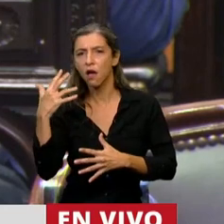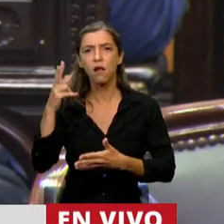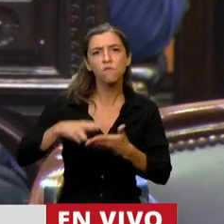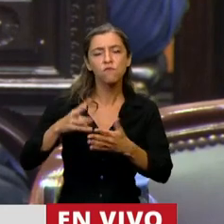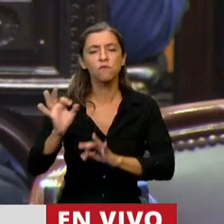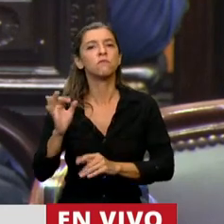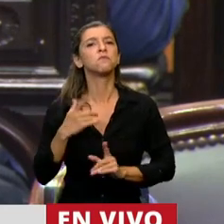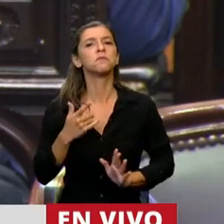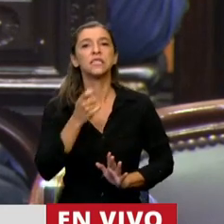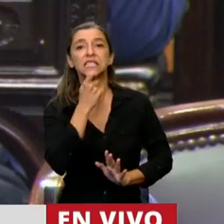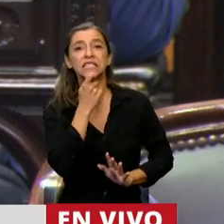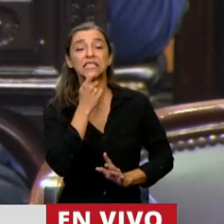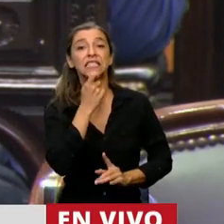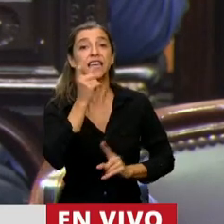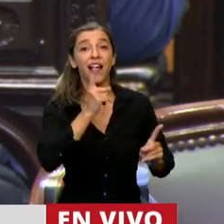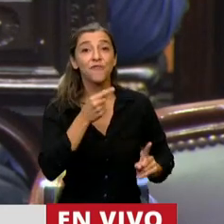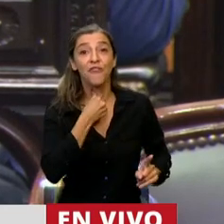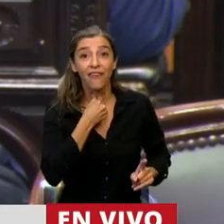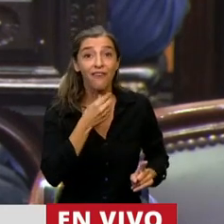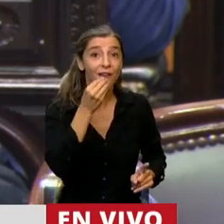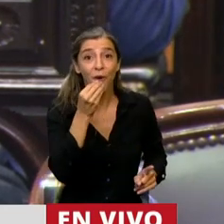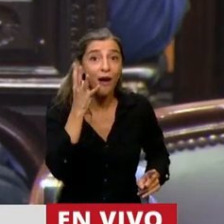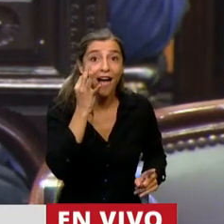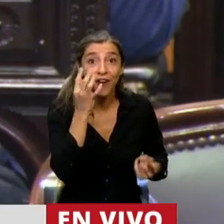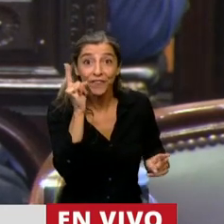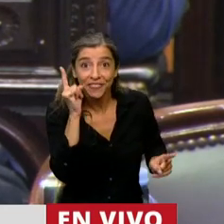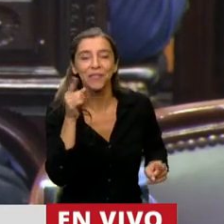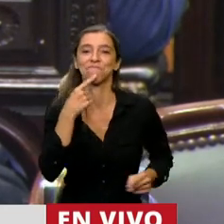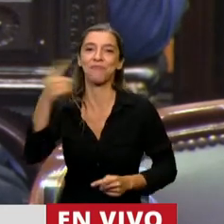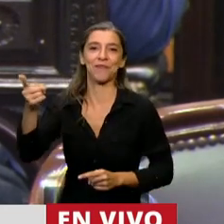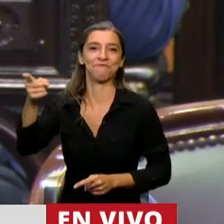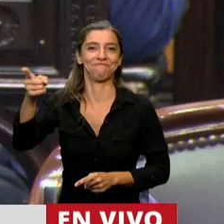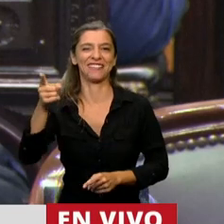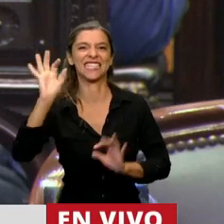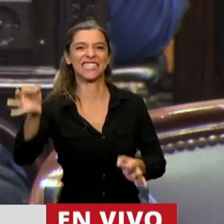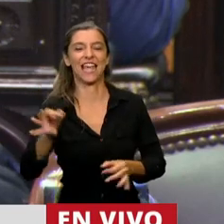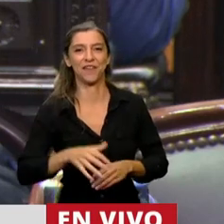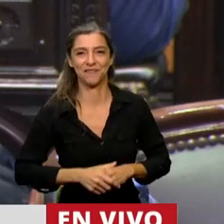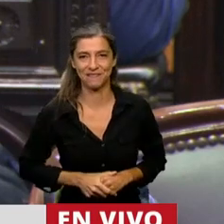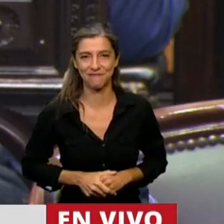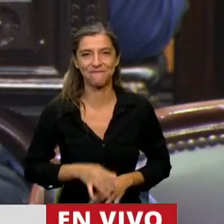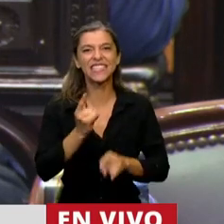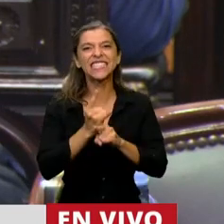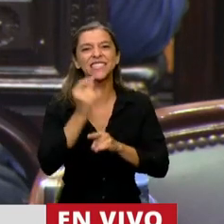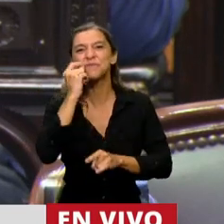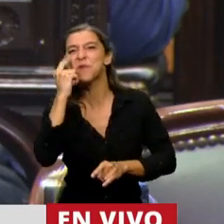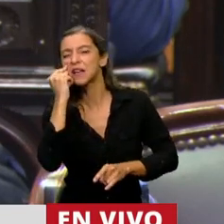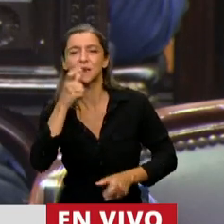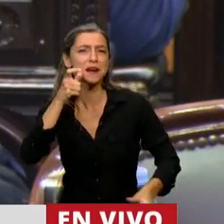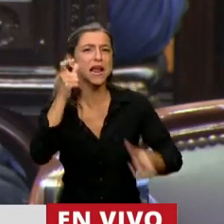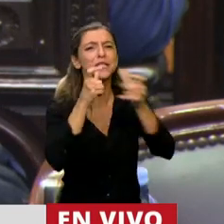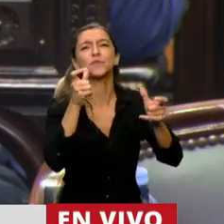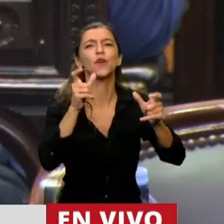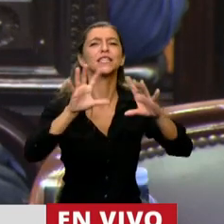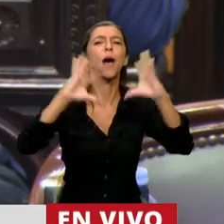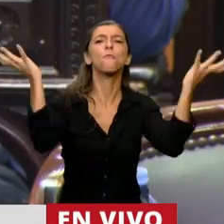un lugar desconocido había que preguntarle a Baglini. Te mandaba por WhatsApp, estés a donde estés del mundo, a